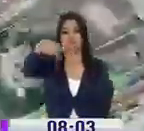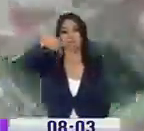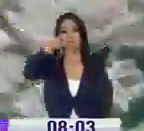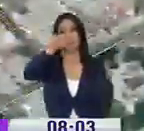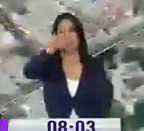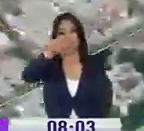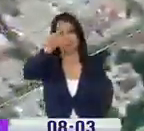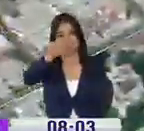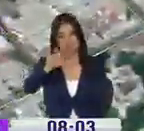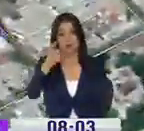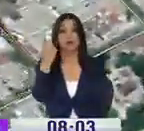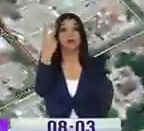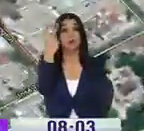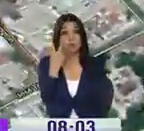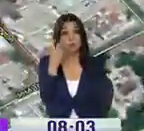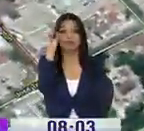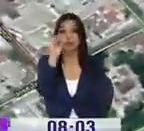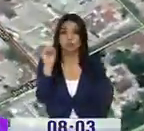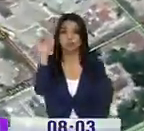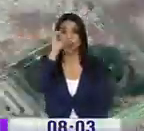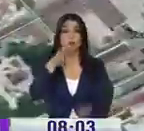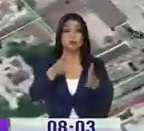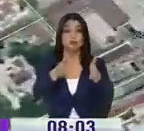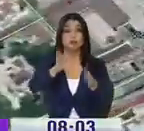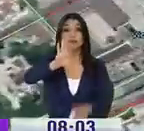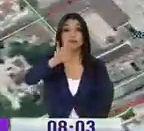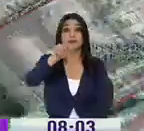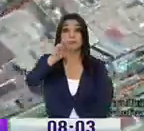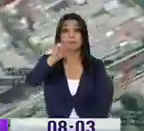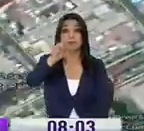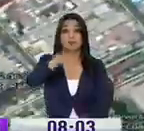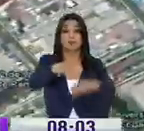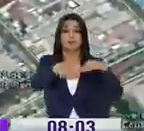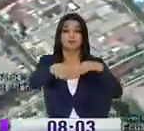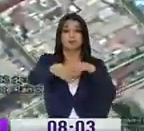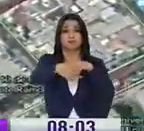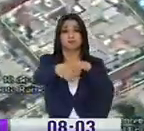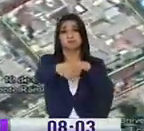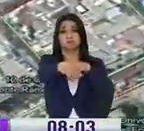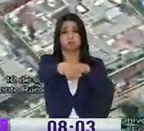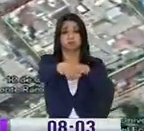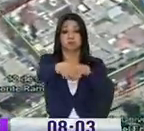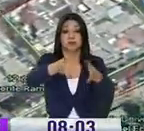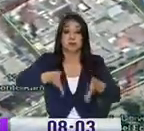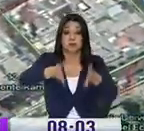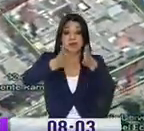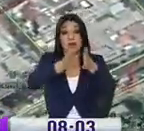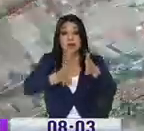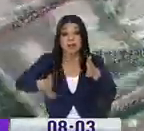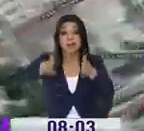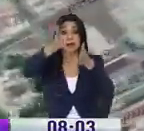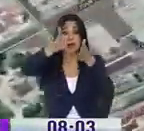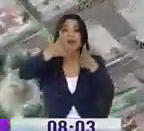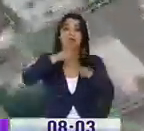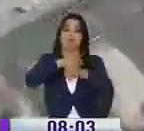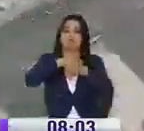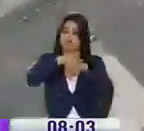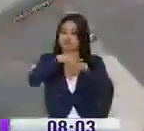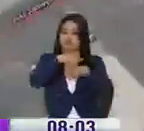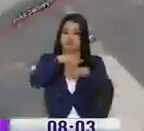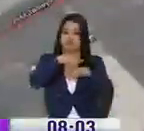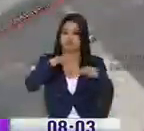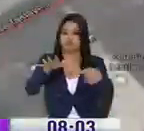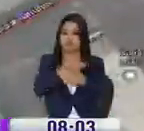12 de octubre. Miren cómo están estas vías, la Tamayo está totalmente congestionada, siendo una vía alterna, está